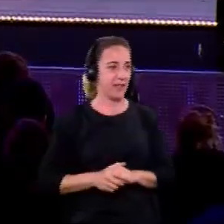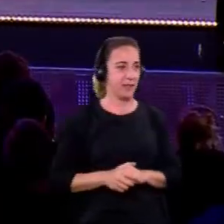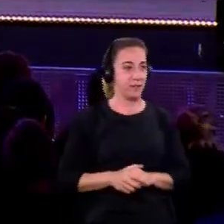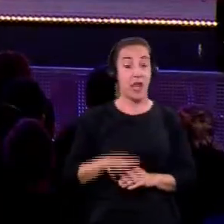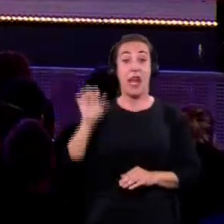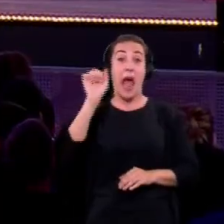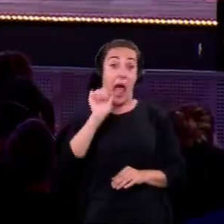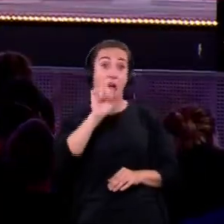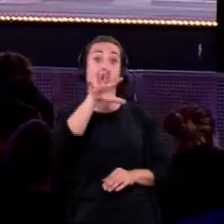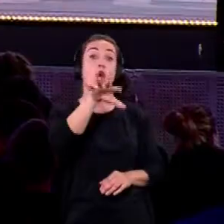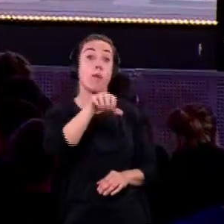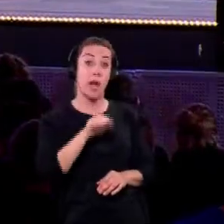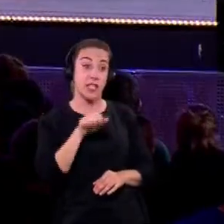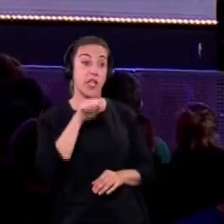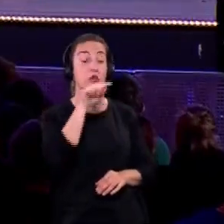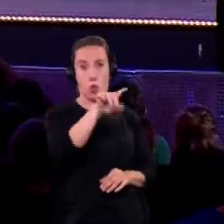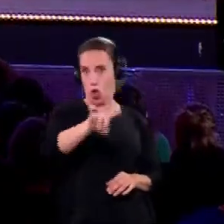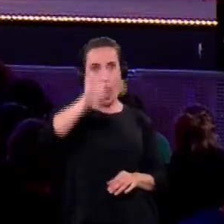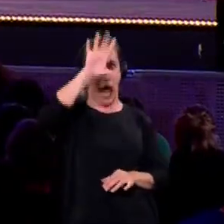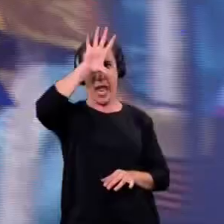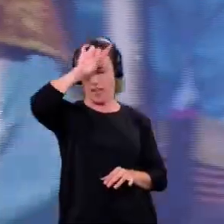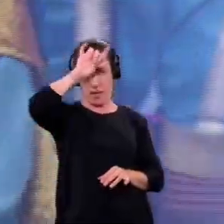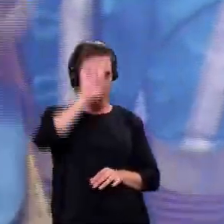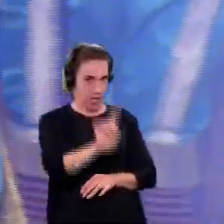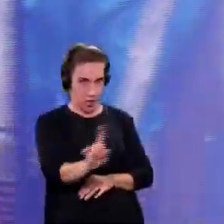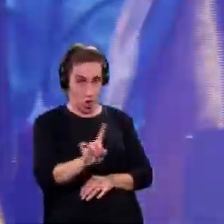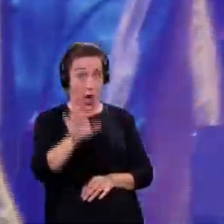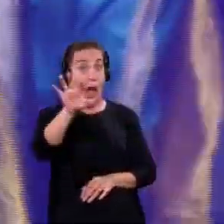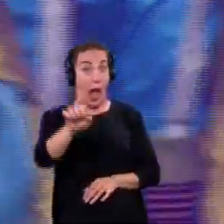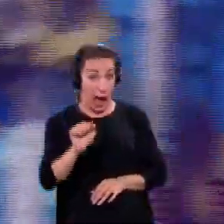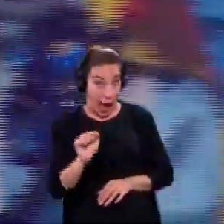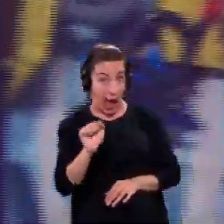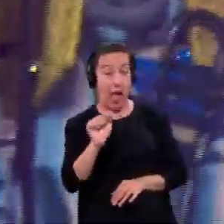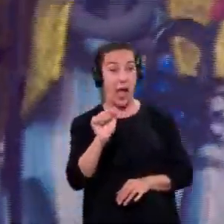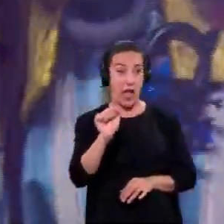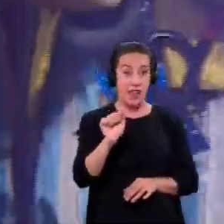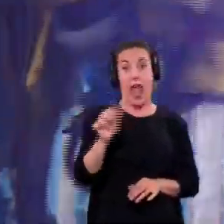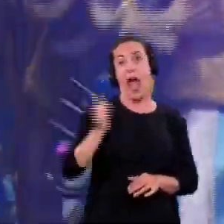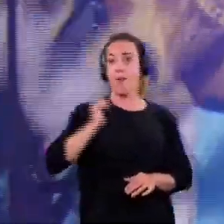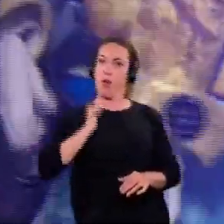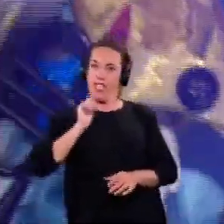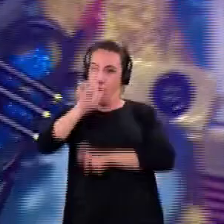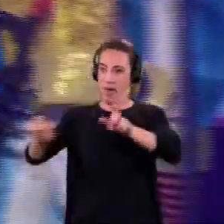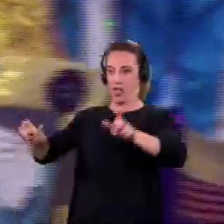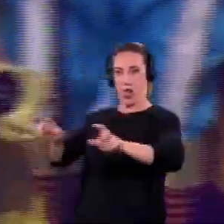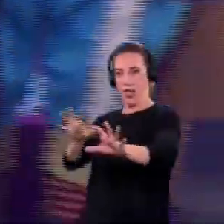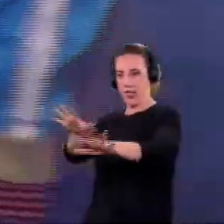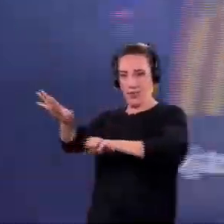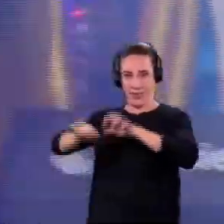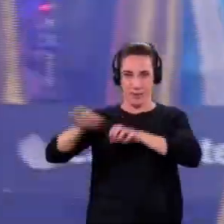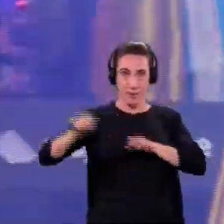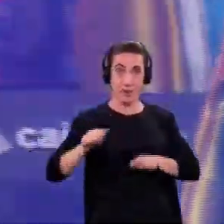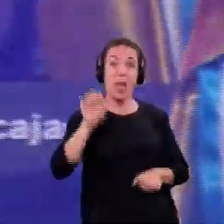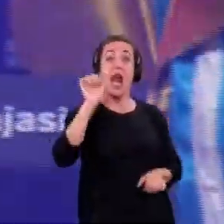La A compraste tú y no te arrepientes, la A de aprovecharte de la gente, la A